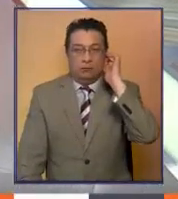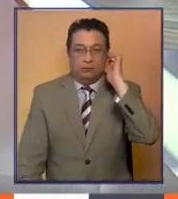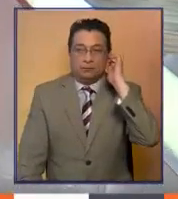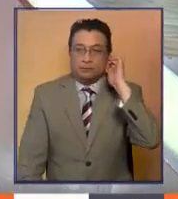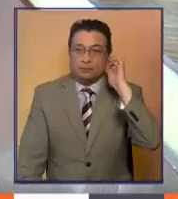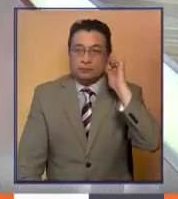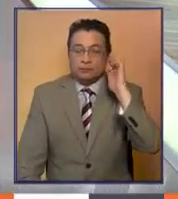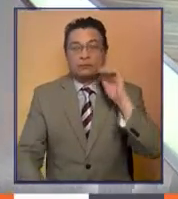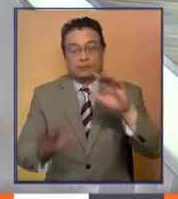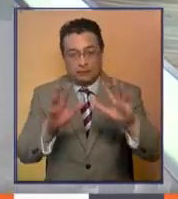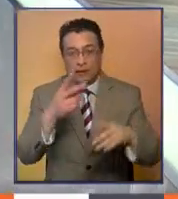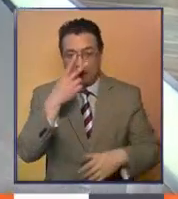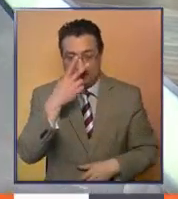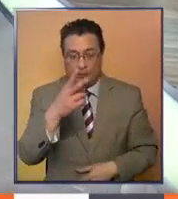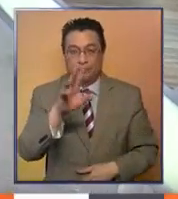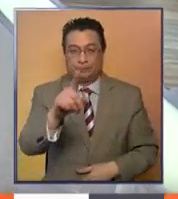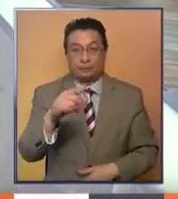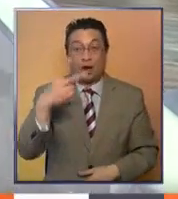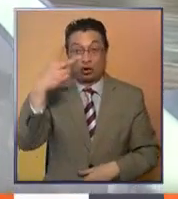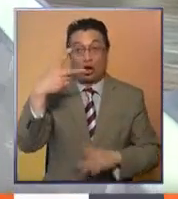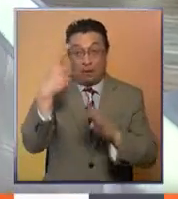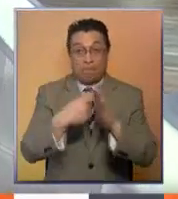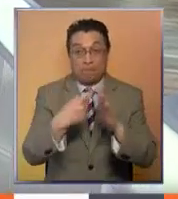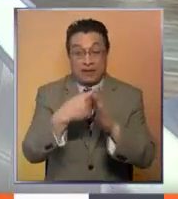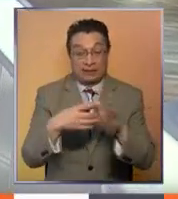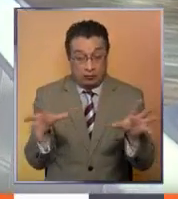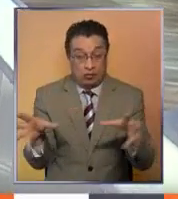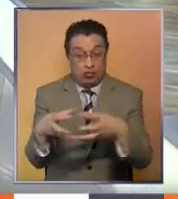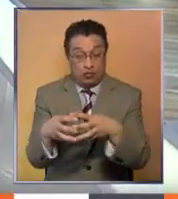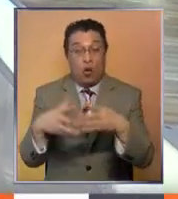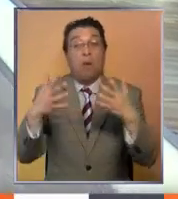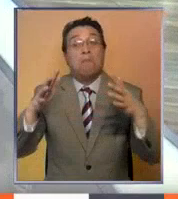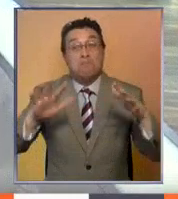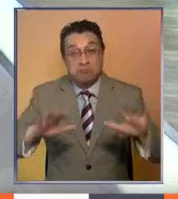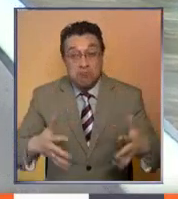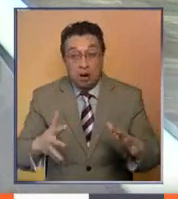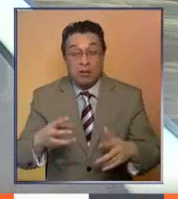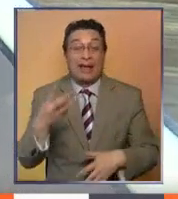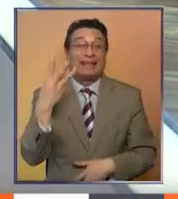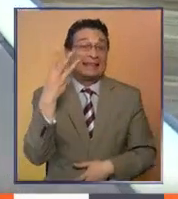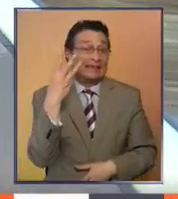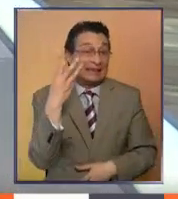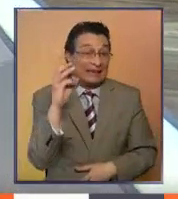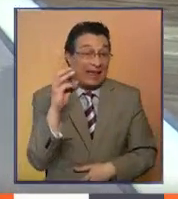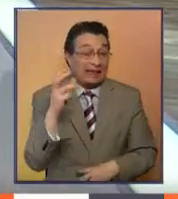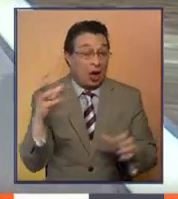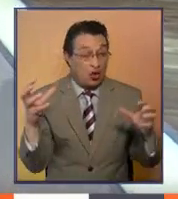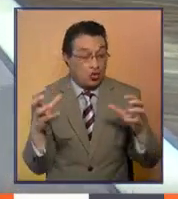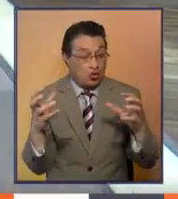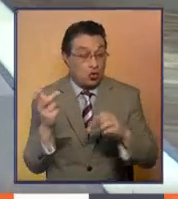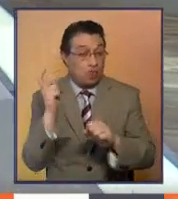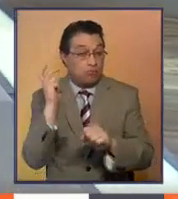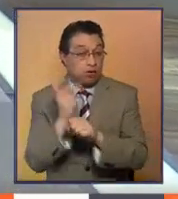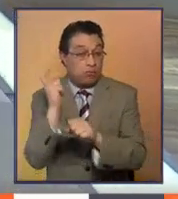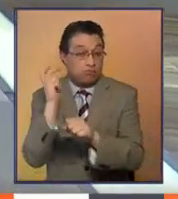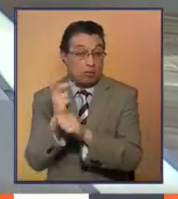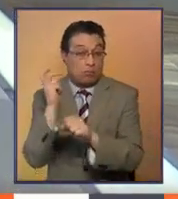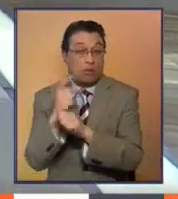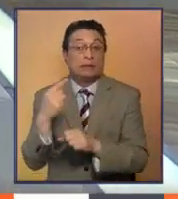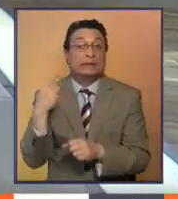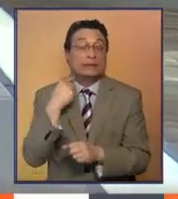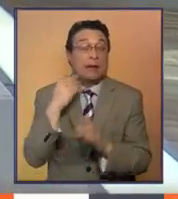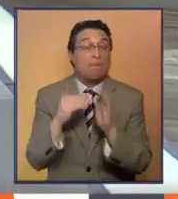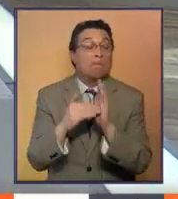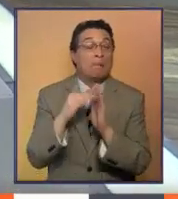y en esta historia en solo dos meses una banda habría cometido al menos 30 violentos asaltos que afectaron mayormente a